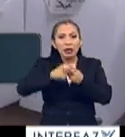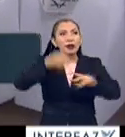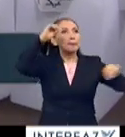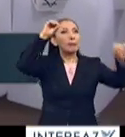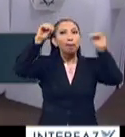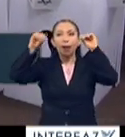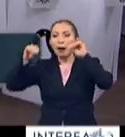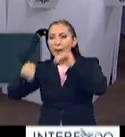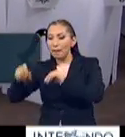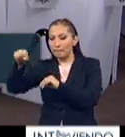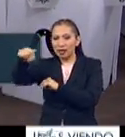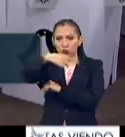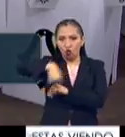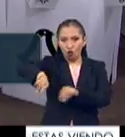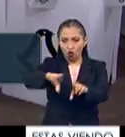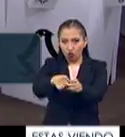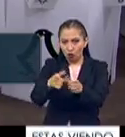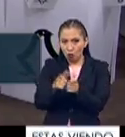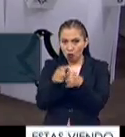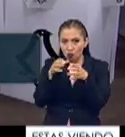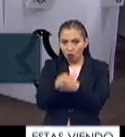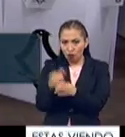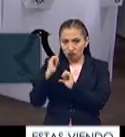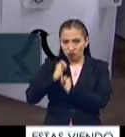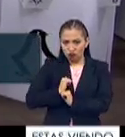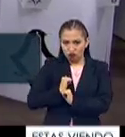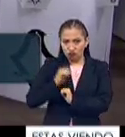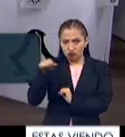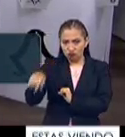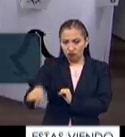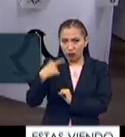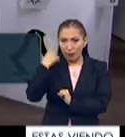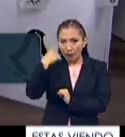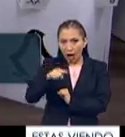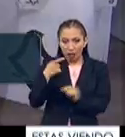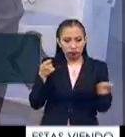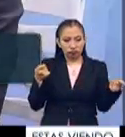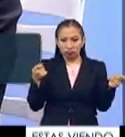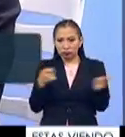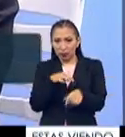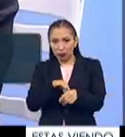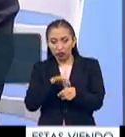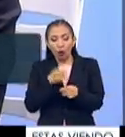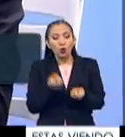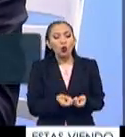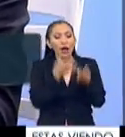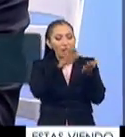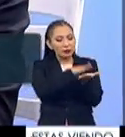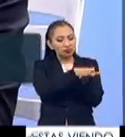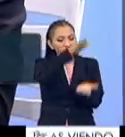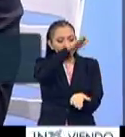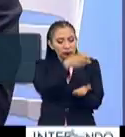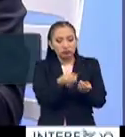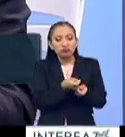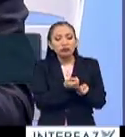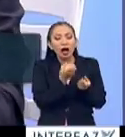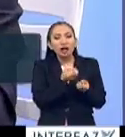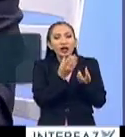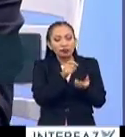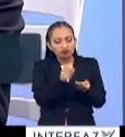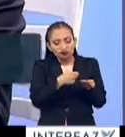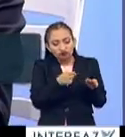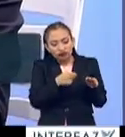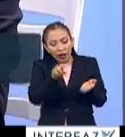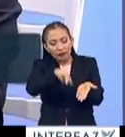para que empiecen a recibir. Entre ellos mismos. Entre ellos hacen la instalación de la casilla. Tienen que contar las boletas que reciben, tienen que